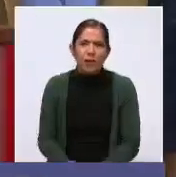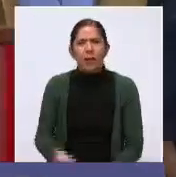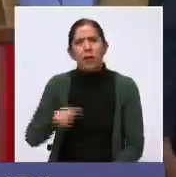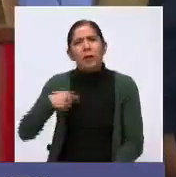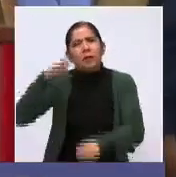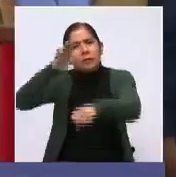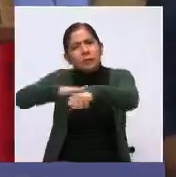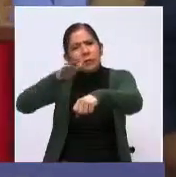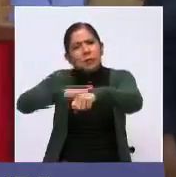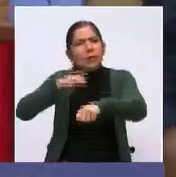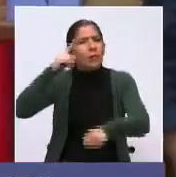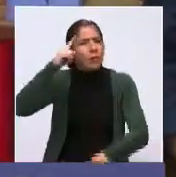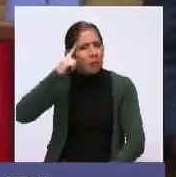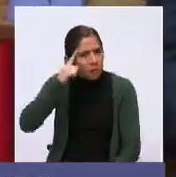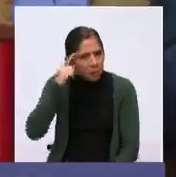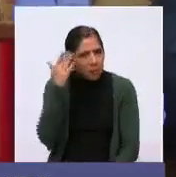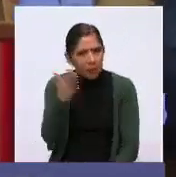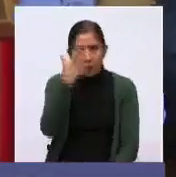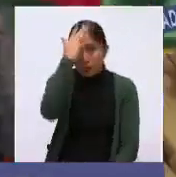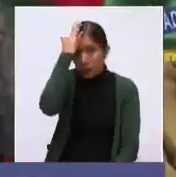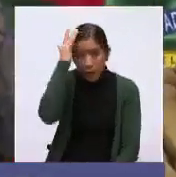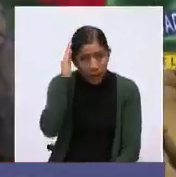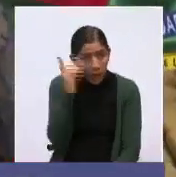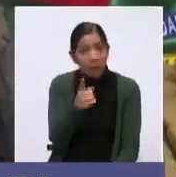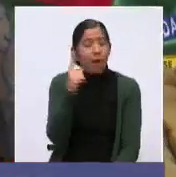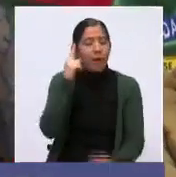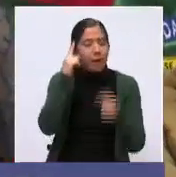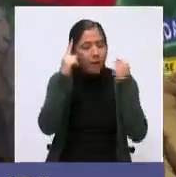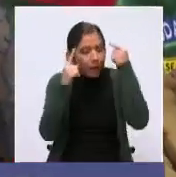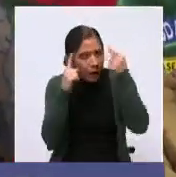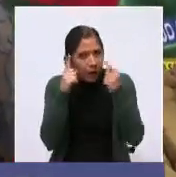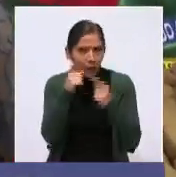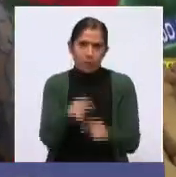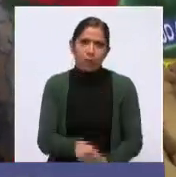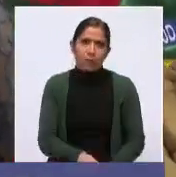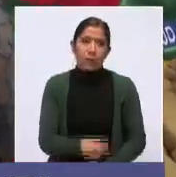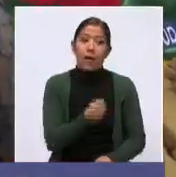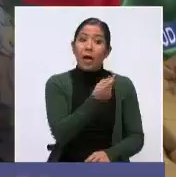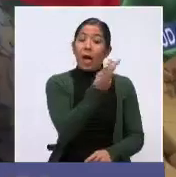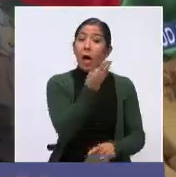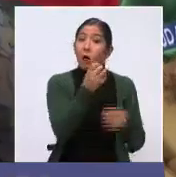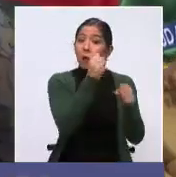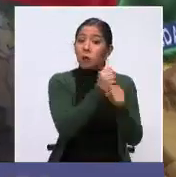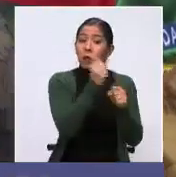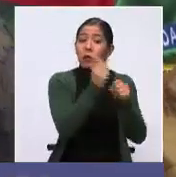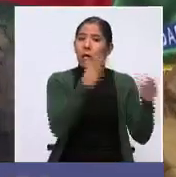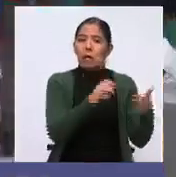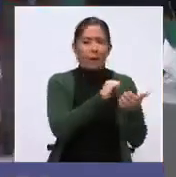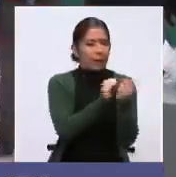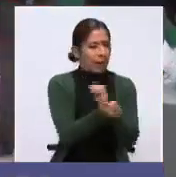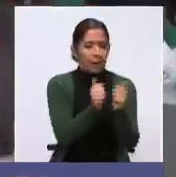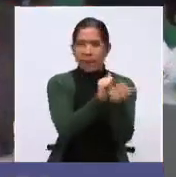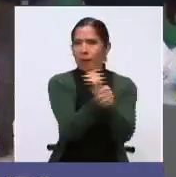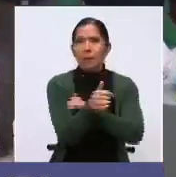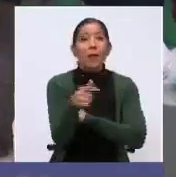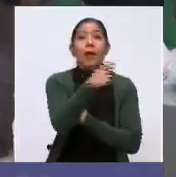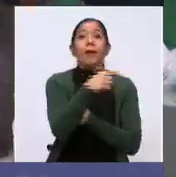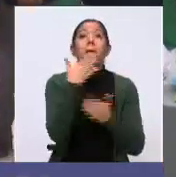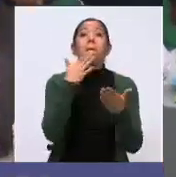reflexione, cambie a algunos funcionarios, porque ahí están haciendo quedar mal, por Ciudad del